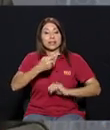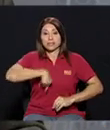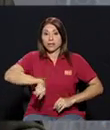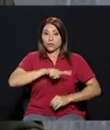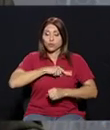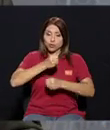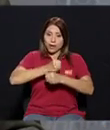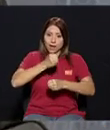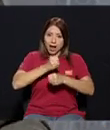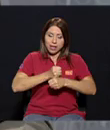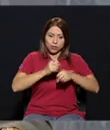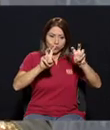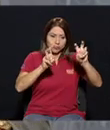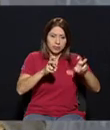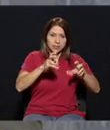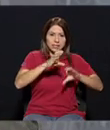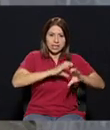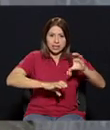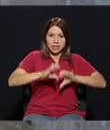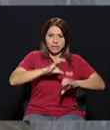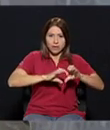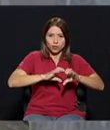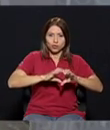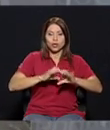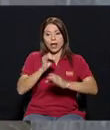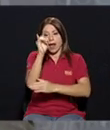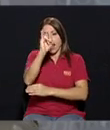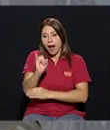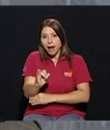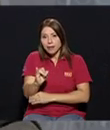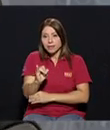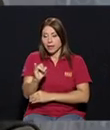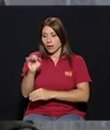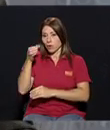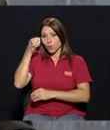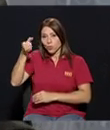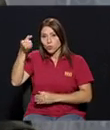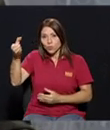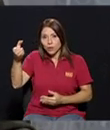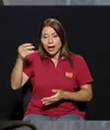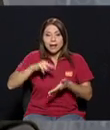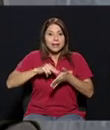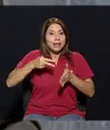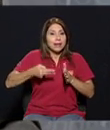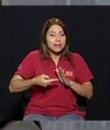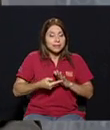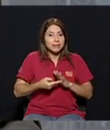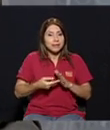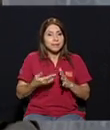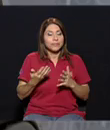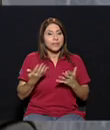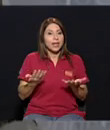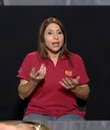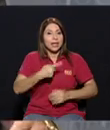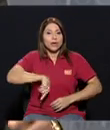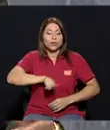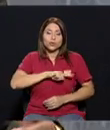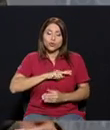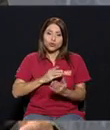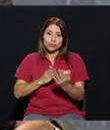estamos trabajando los aspectos científicos, si estamos trabajando el arte, si estamos trabajando la cultura, quiere decir